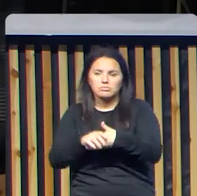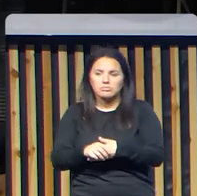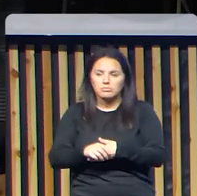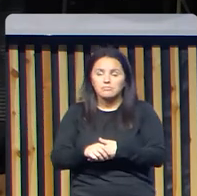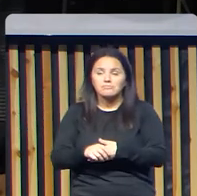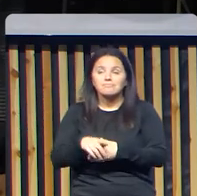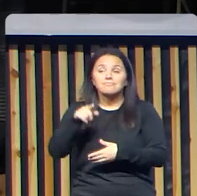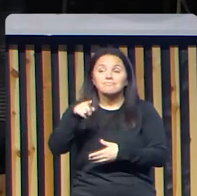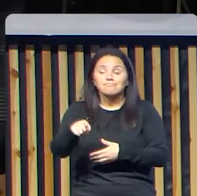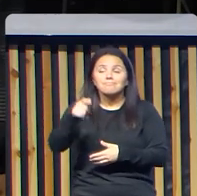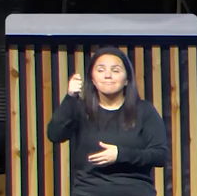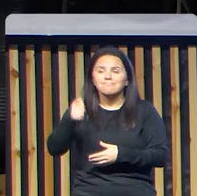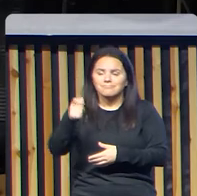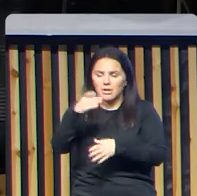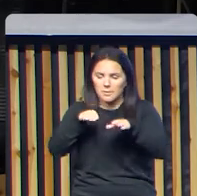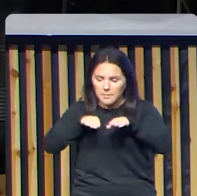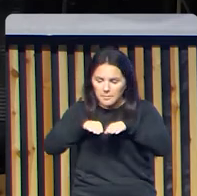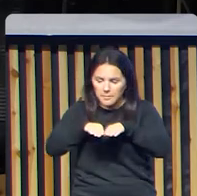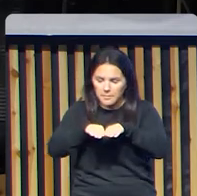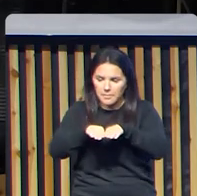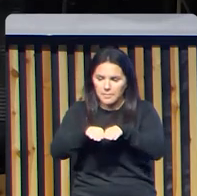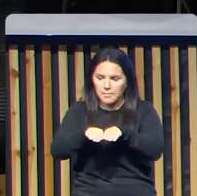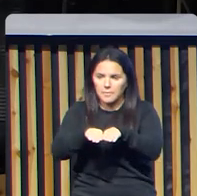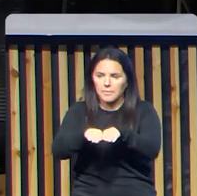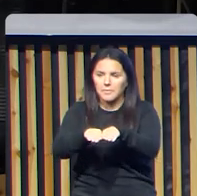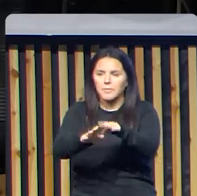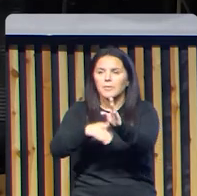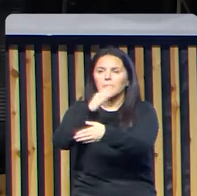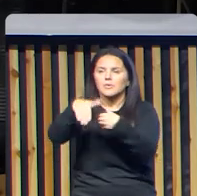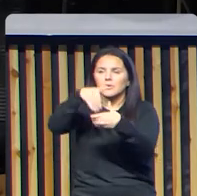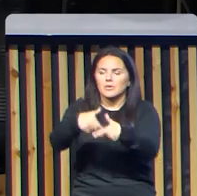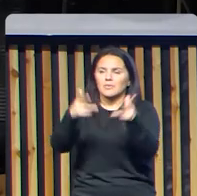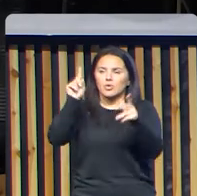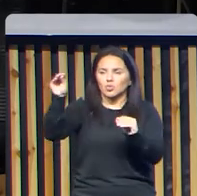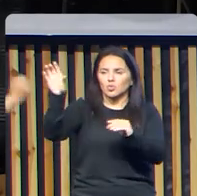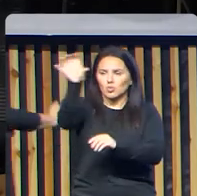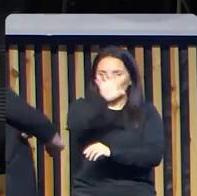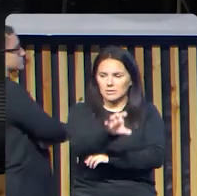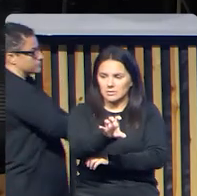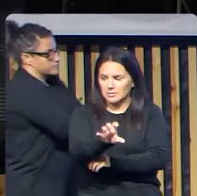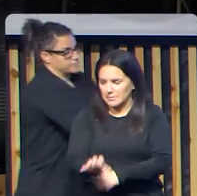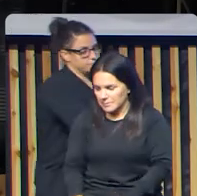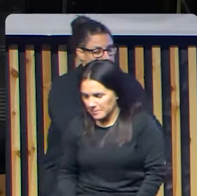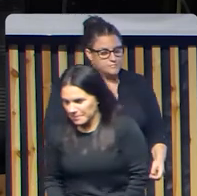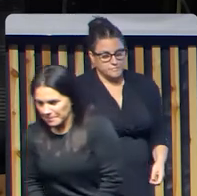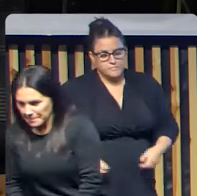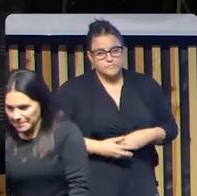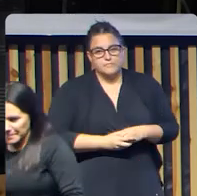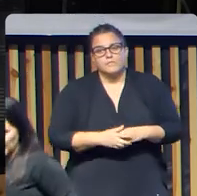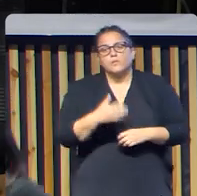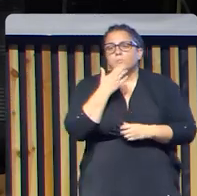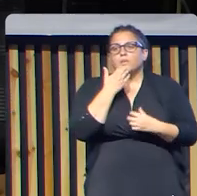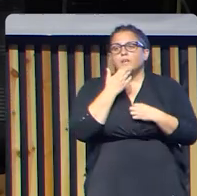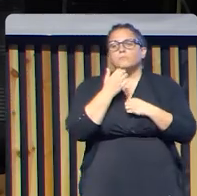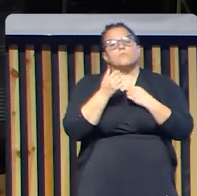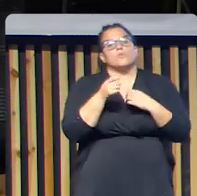se ve muy paralela a los procesos democráticos de los países no por ejemplo esto lo